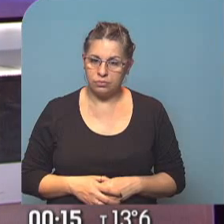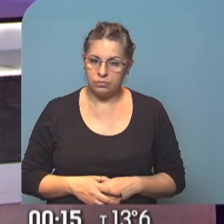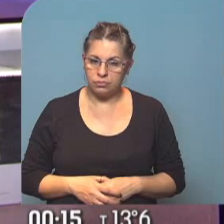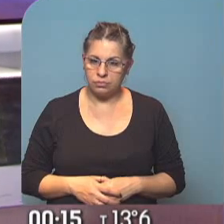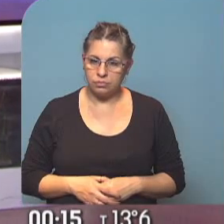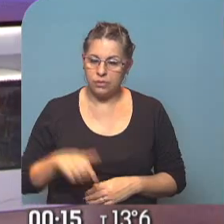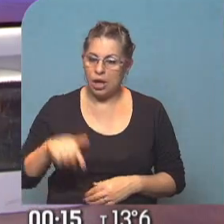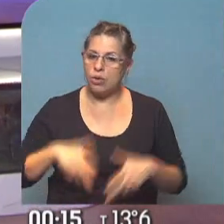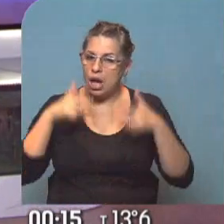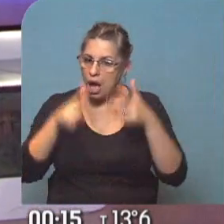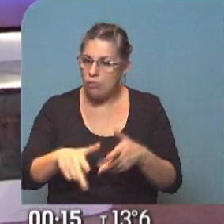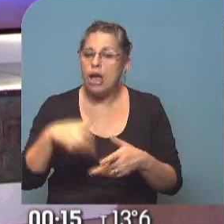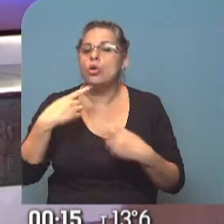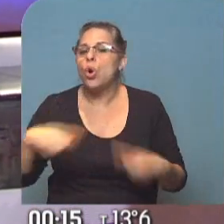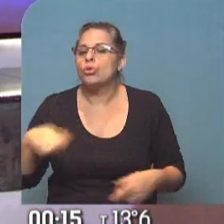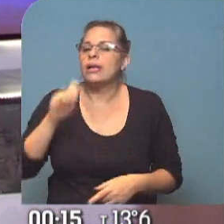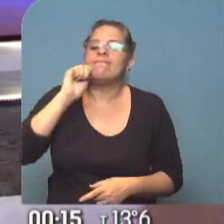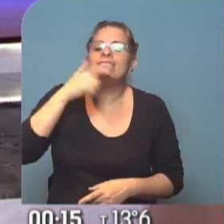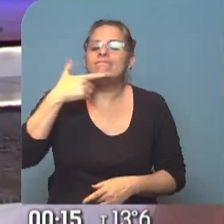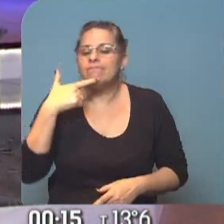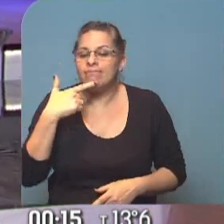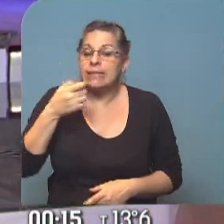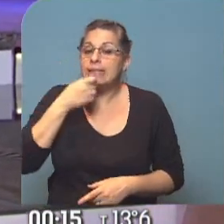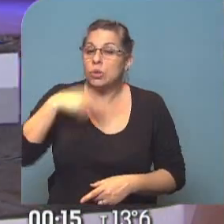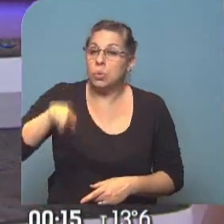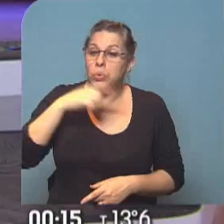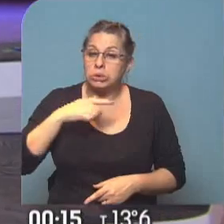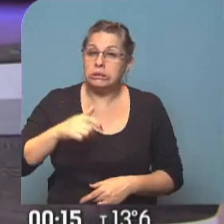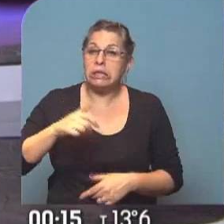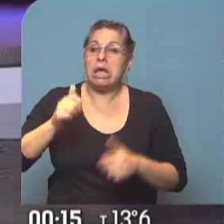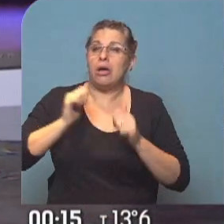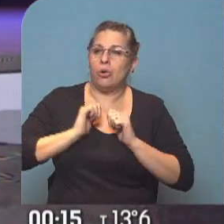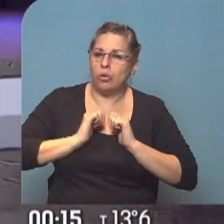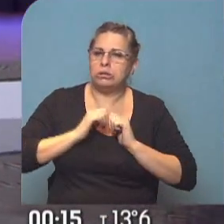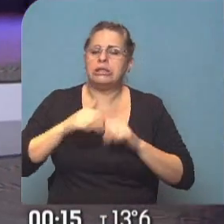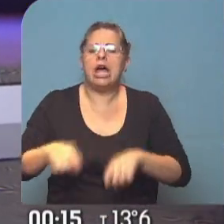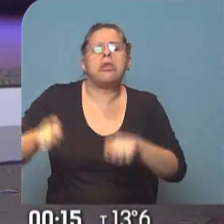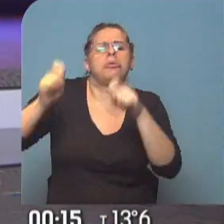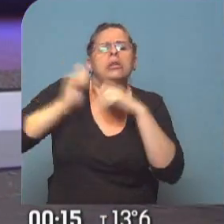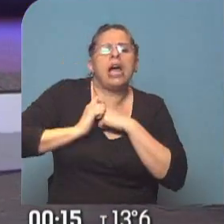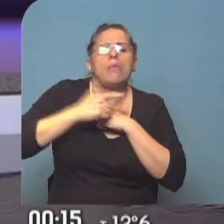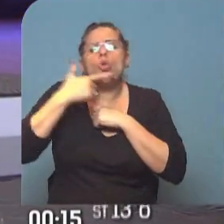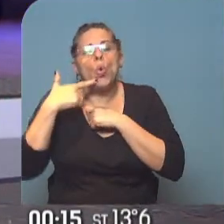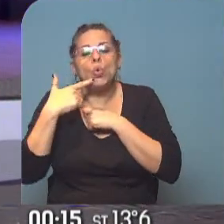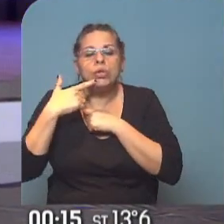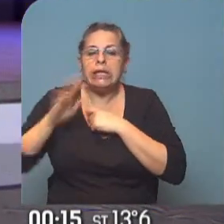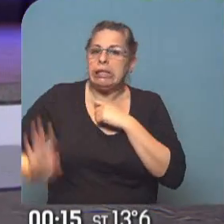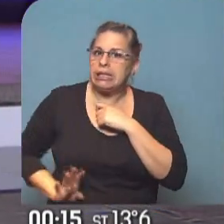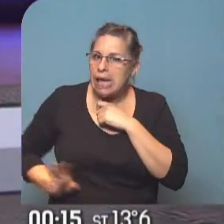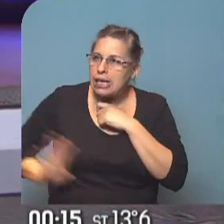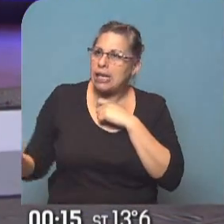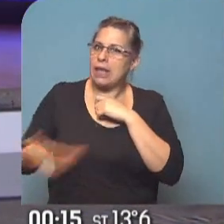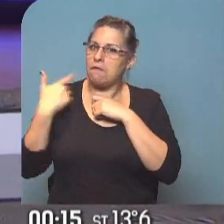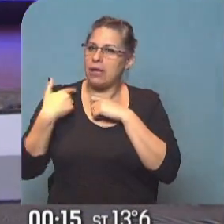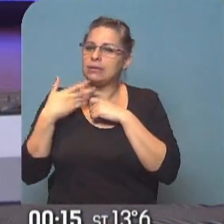Bueno, y vamos a hablar de cosas ricas. Así se lo digo. Si usted no se levantó todavía, está acostado, está en la cama tapadito hasta acá, le van a dar ganas de levantarse a comer